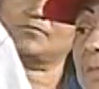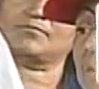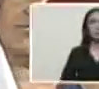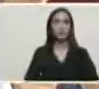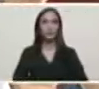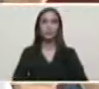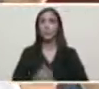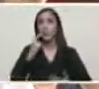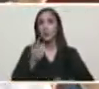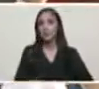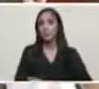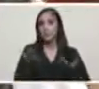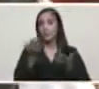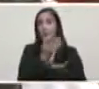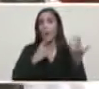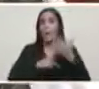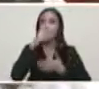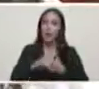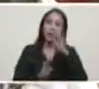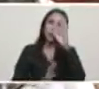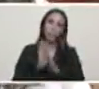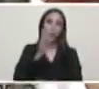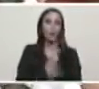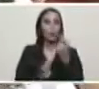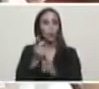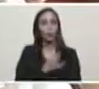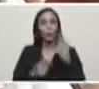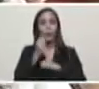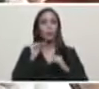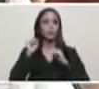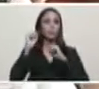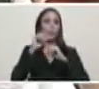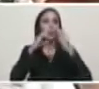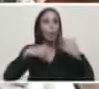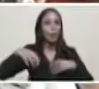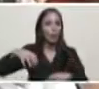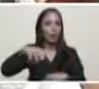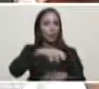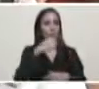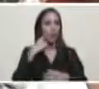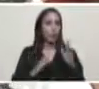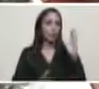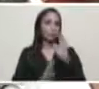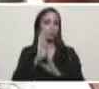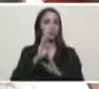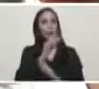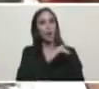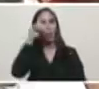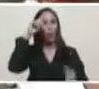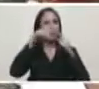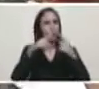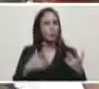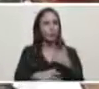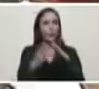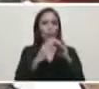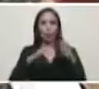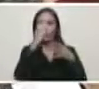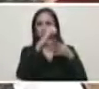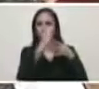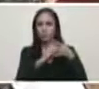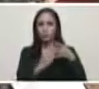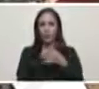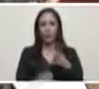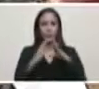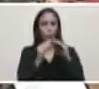prosperidad económica para el fortalecimiento del estado comunal en este sentido Nosotros hemos identificado y debatido